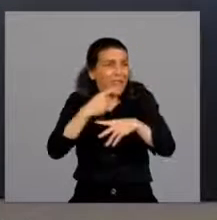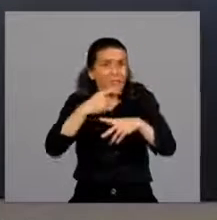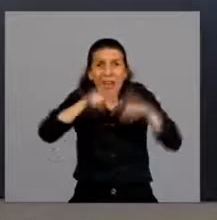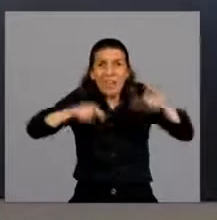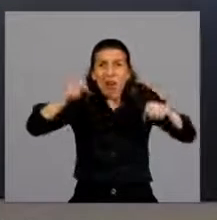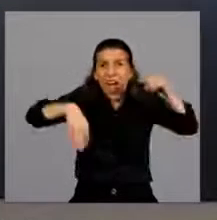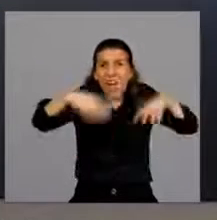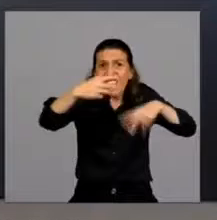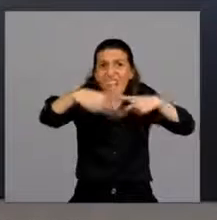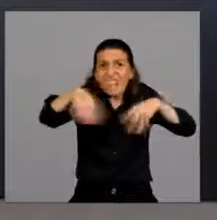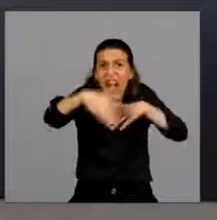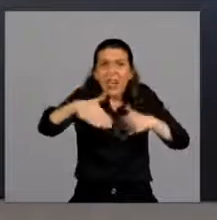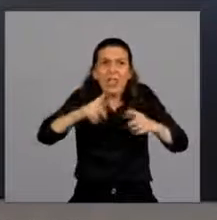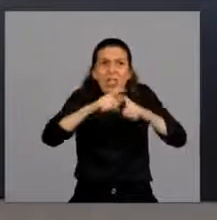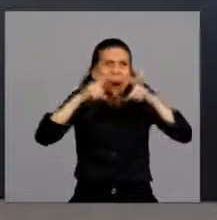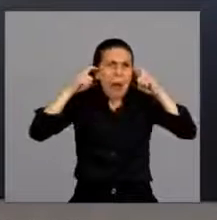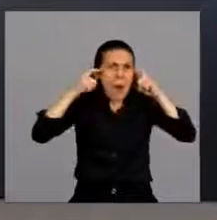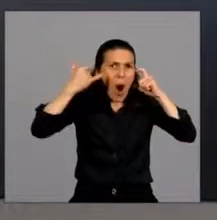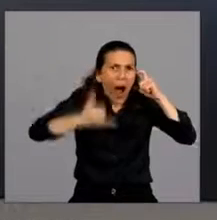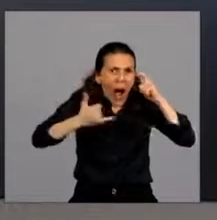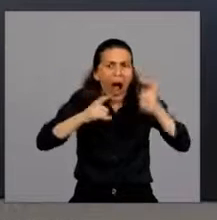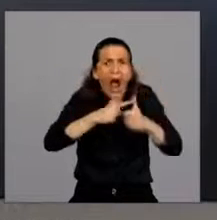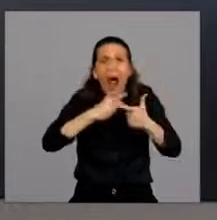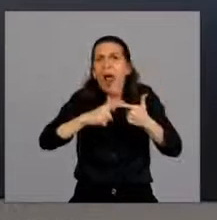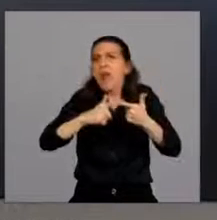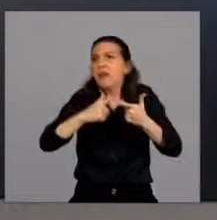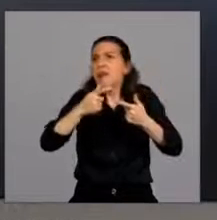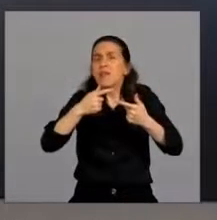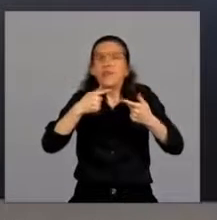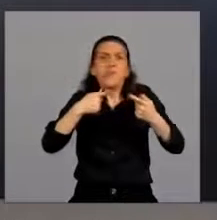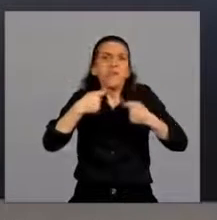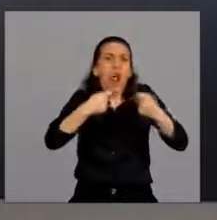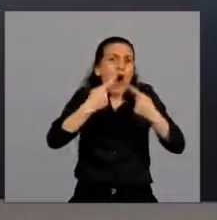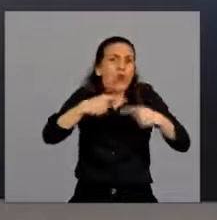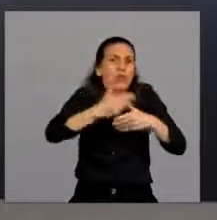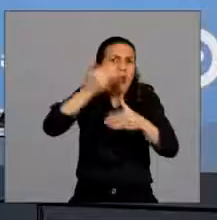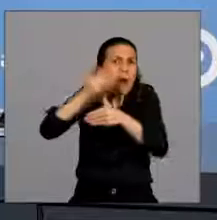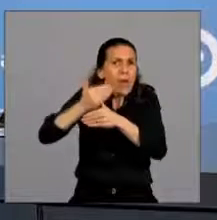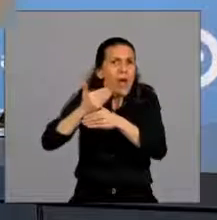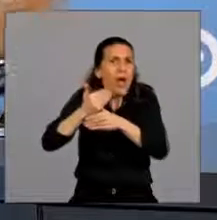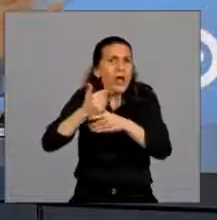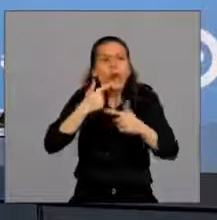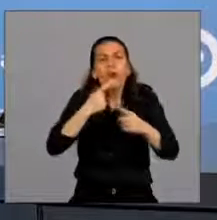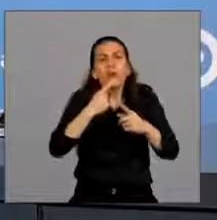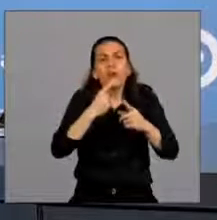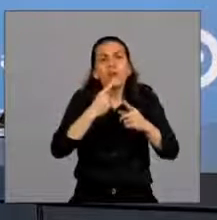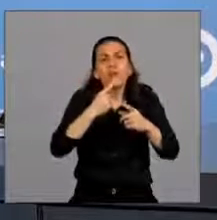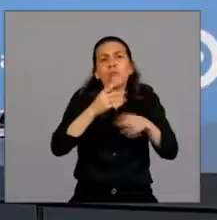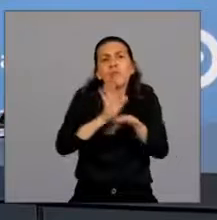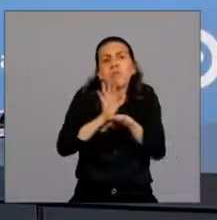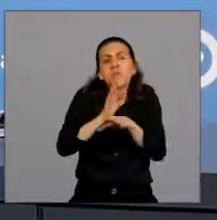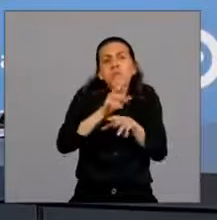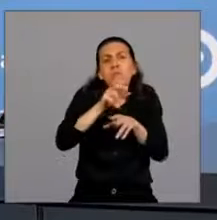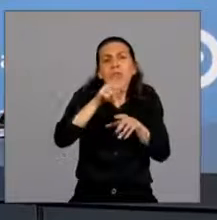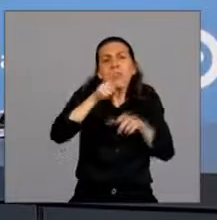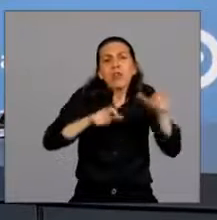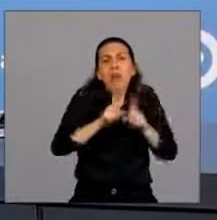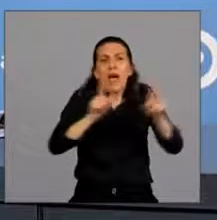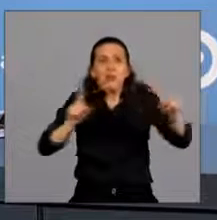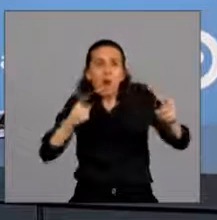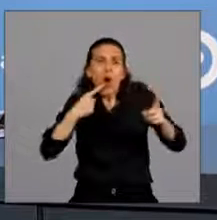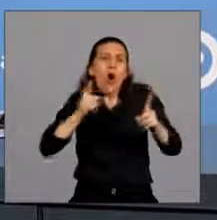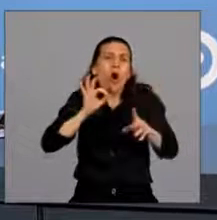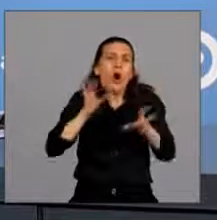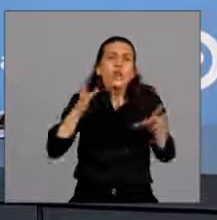en los comercios alimenticios que están abiertos, la gente hace cola a dos cuadras, en el transporte público viajan solo los sentados. La